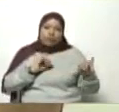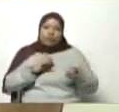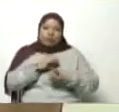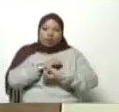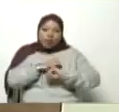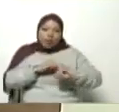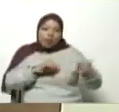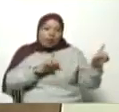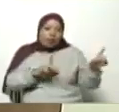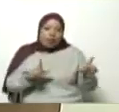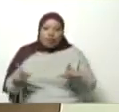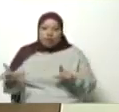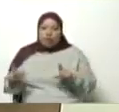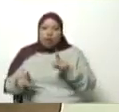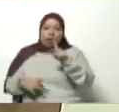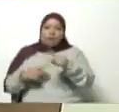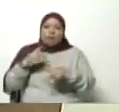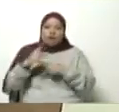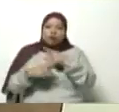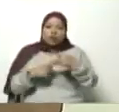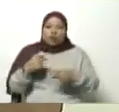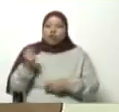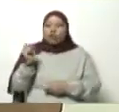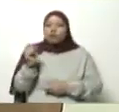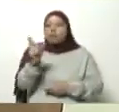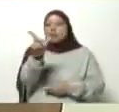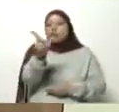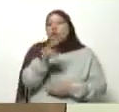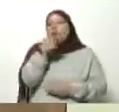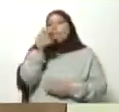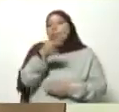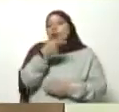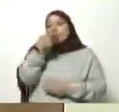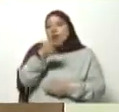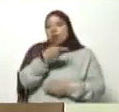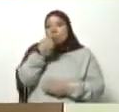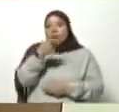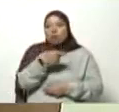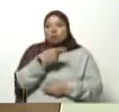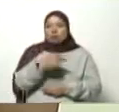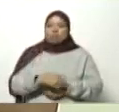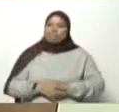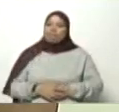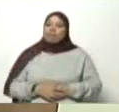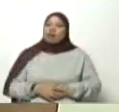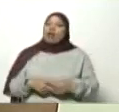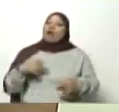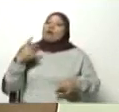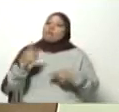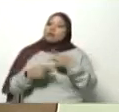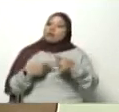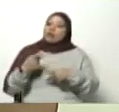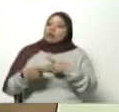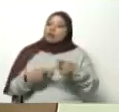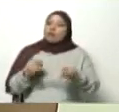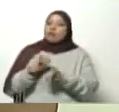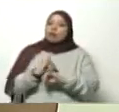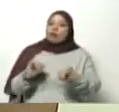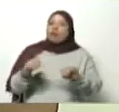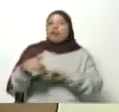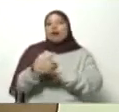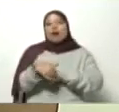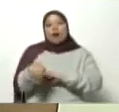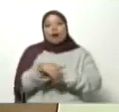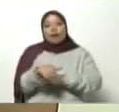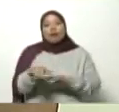cerrar todo el proceso, por ejemplo, en el partido, en el PSUV, cerrar todo el proceso de tener equipos de calle,